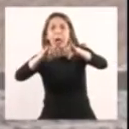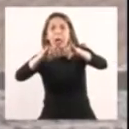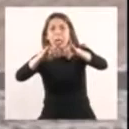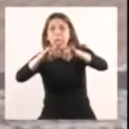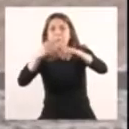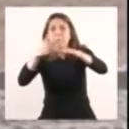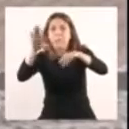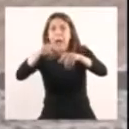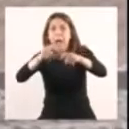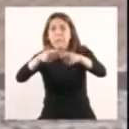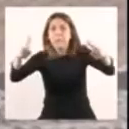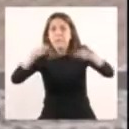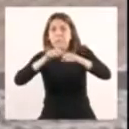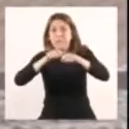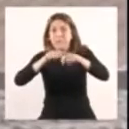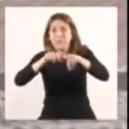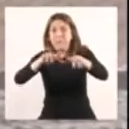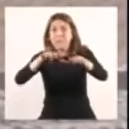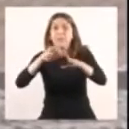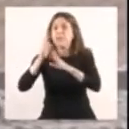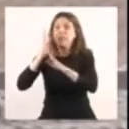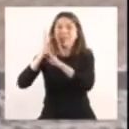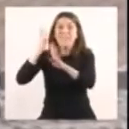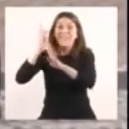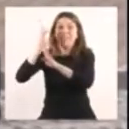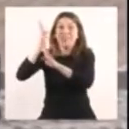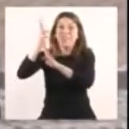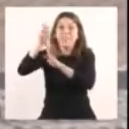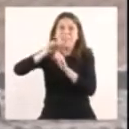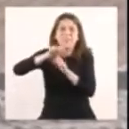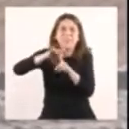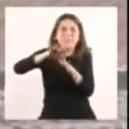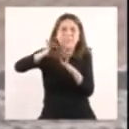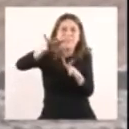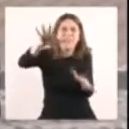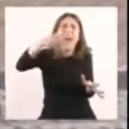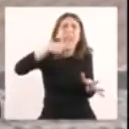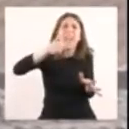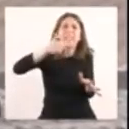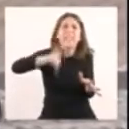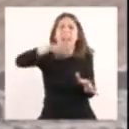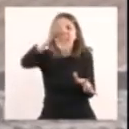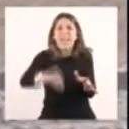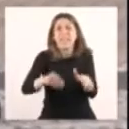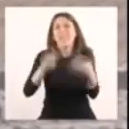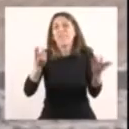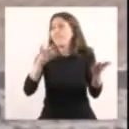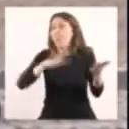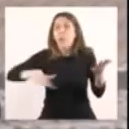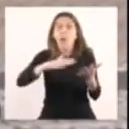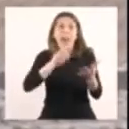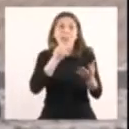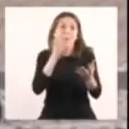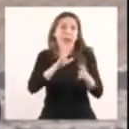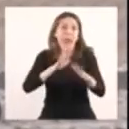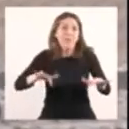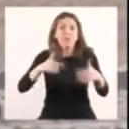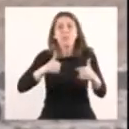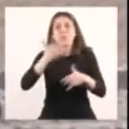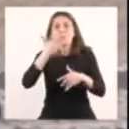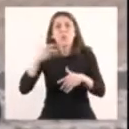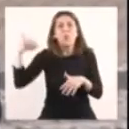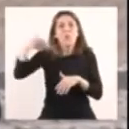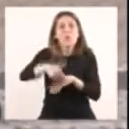que da electricidad a todo el país. Y aquí en este lugar maravilloso, a mí siempre me gusta venir a La